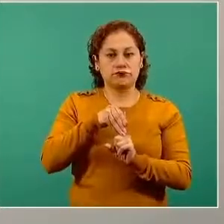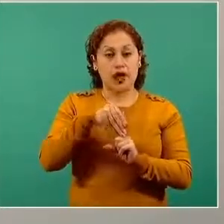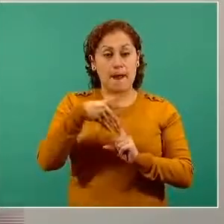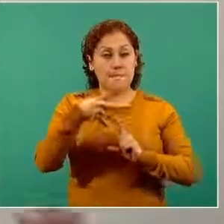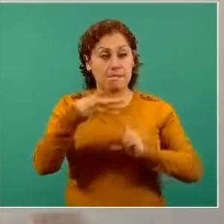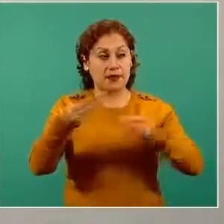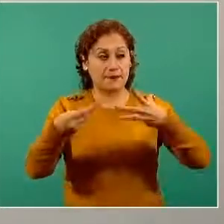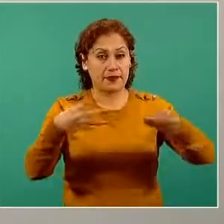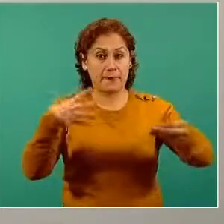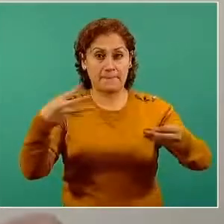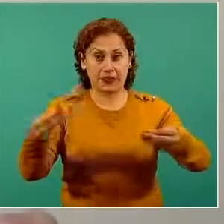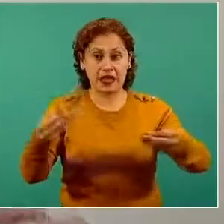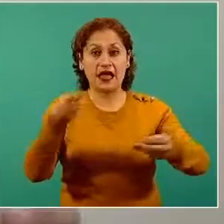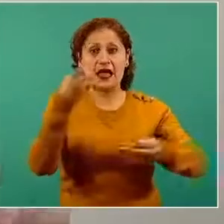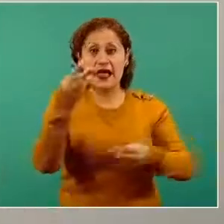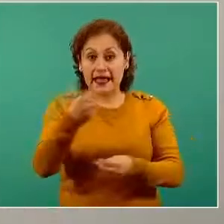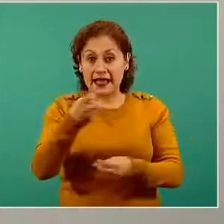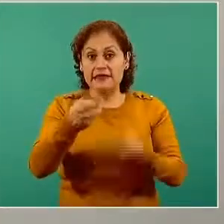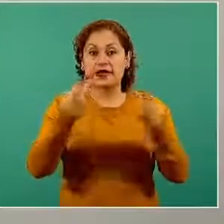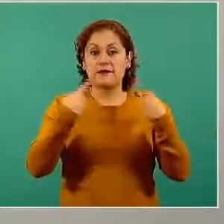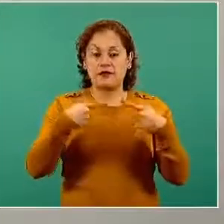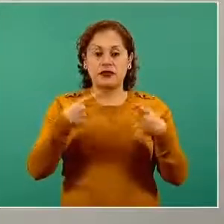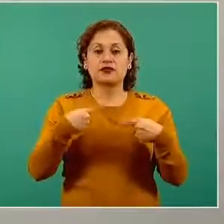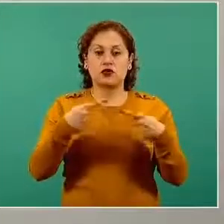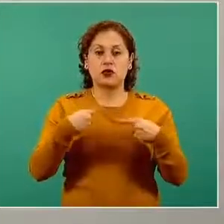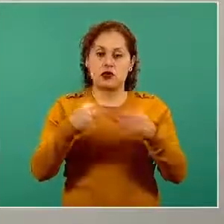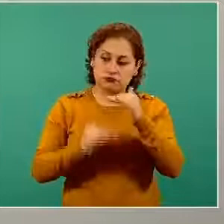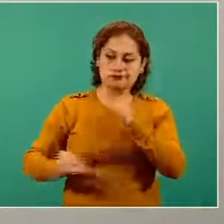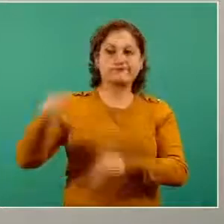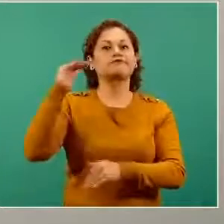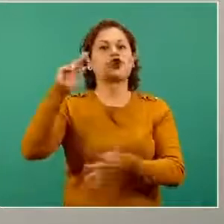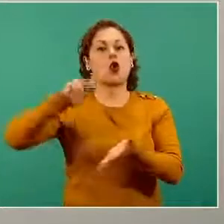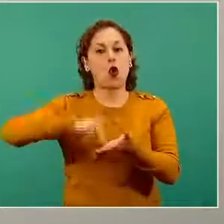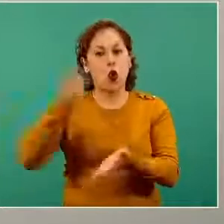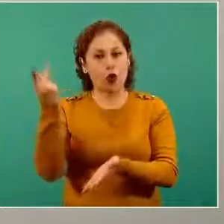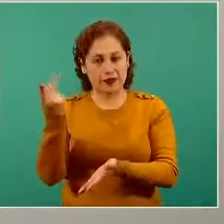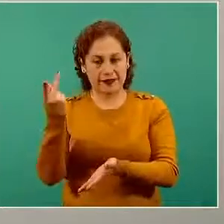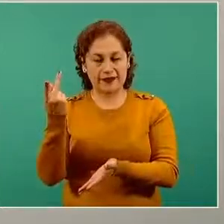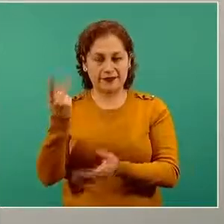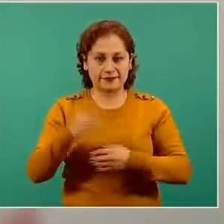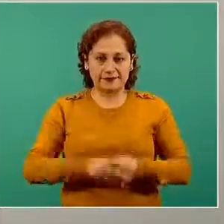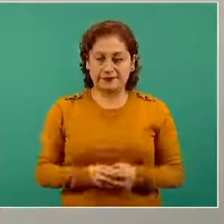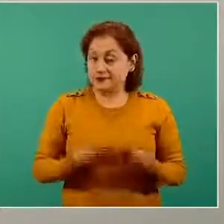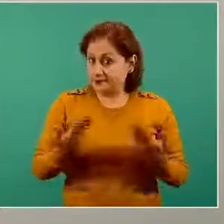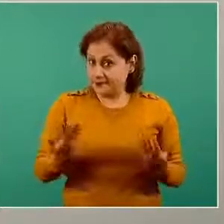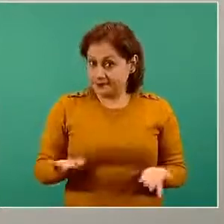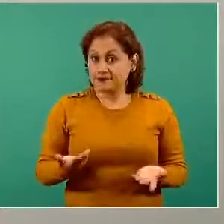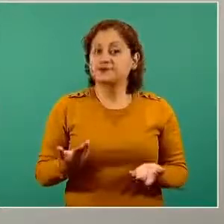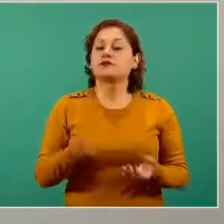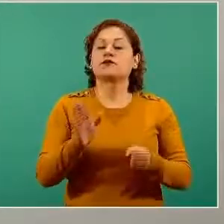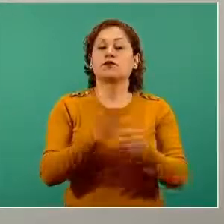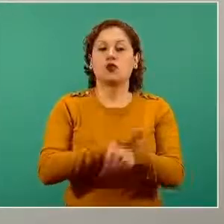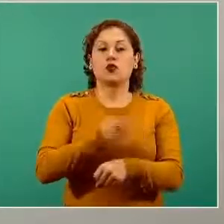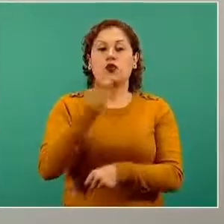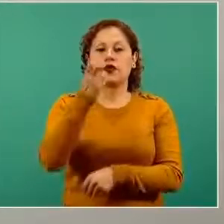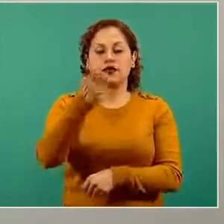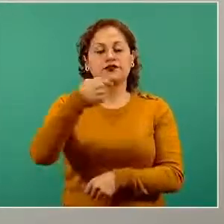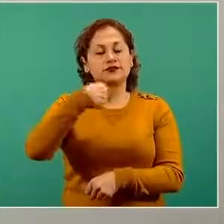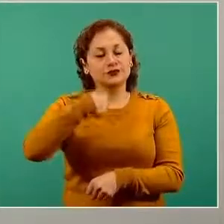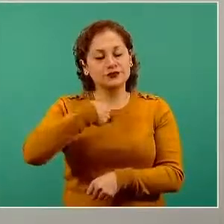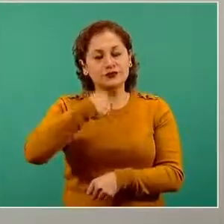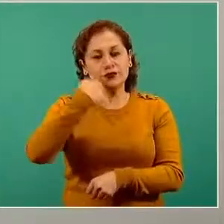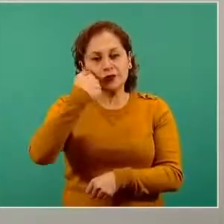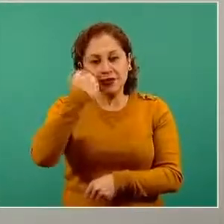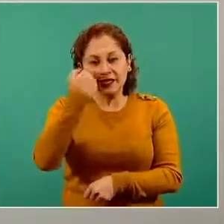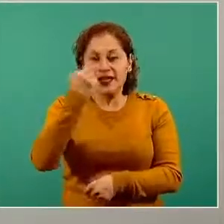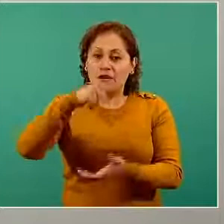y entonces es un grupo que es suficiente para volvernos a generar un incremento. Entonces, volvemos al mismo punto, hay